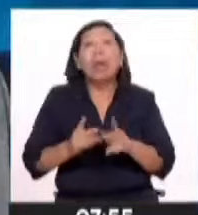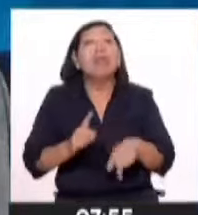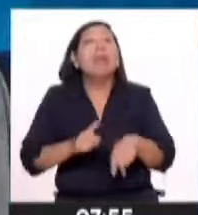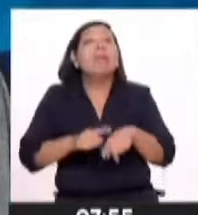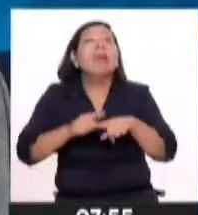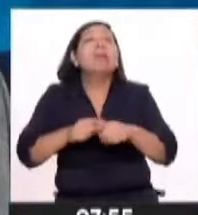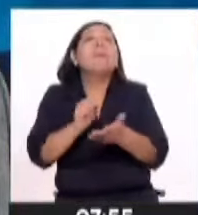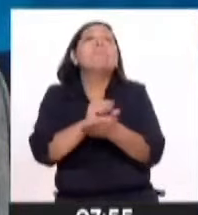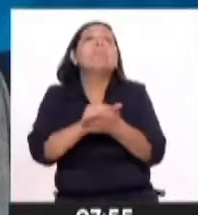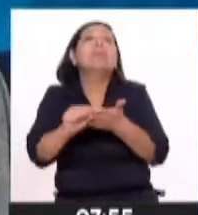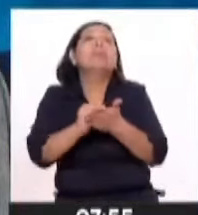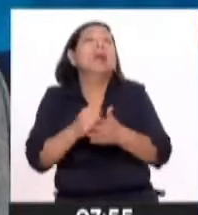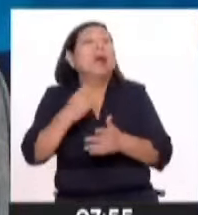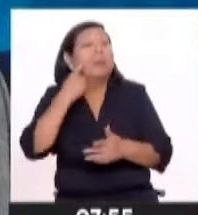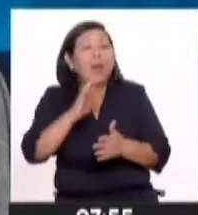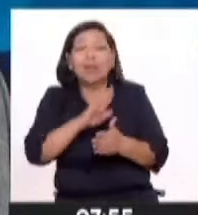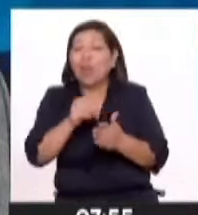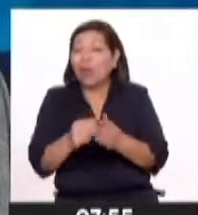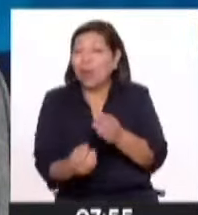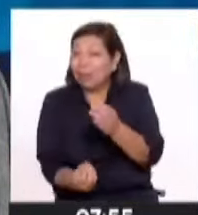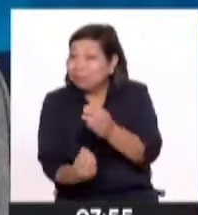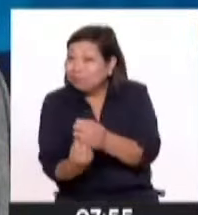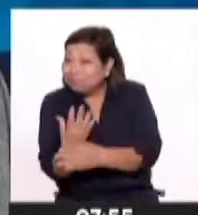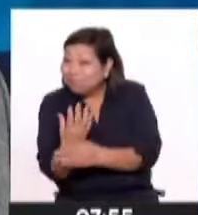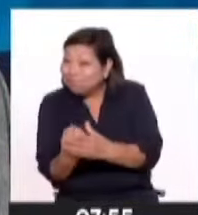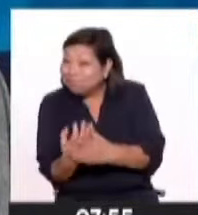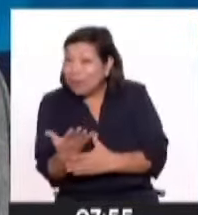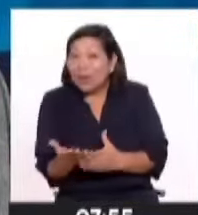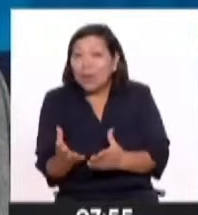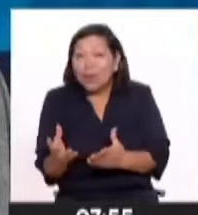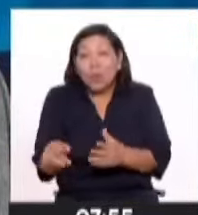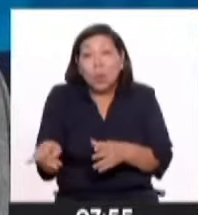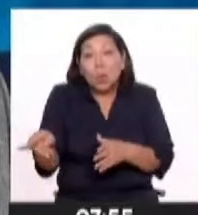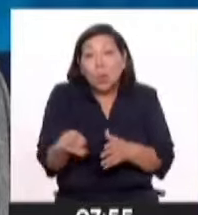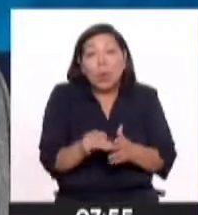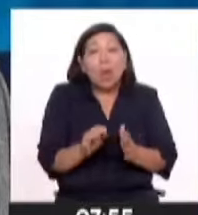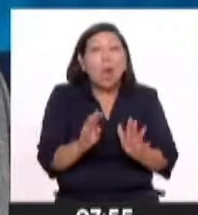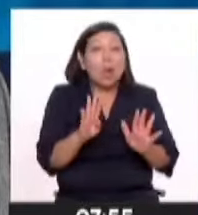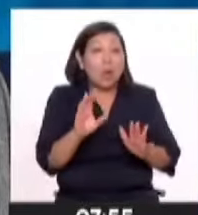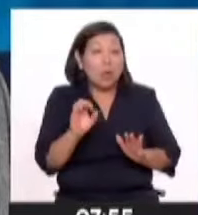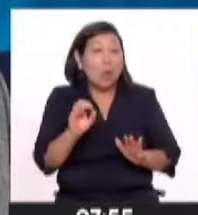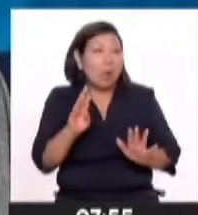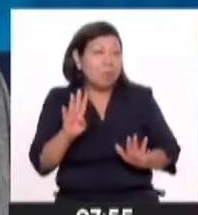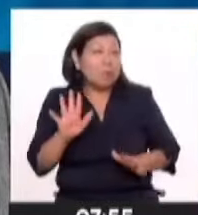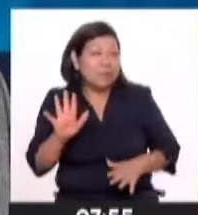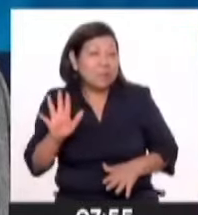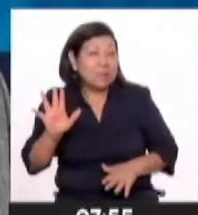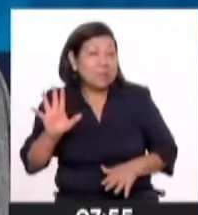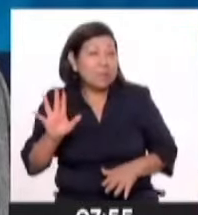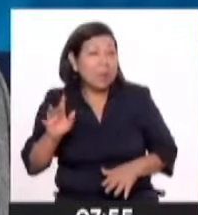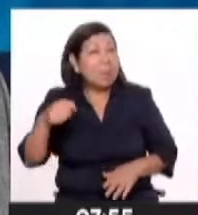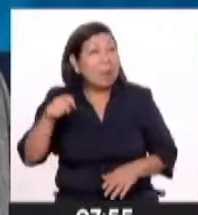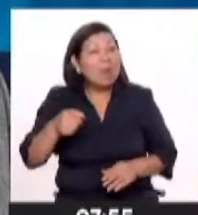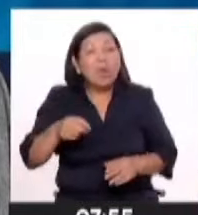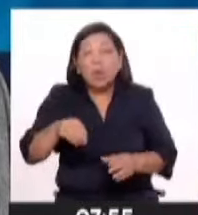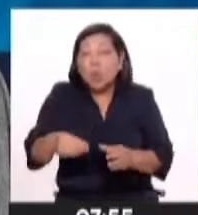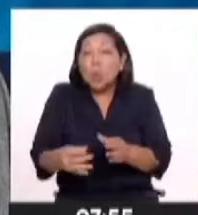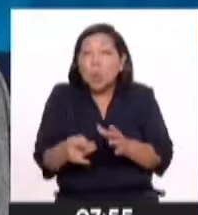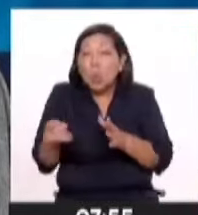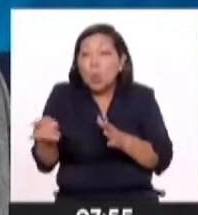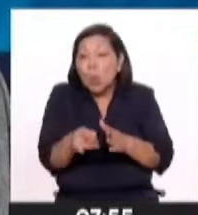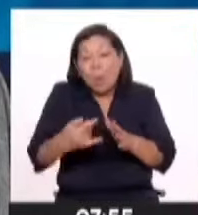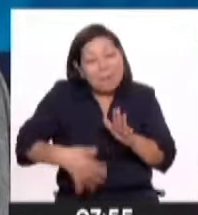es. Todas las plantas absorben más del 90-95% de nutrientes del